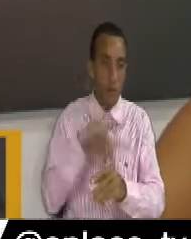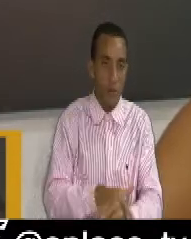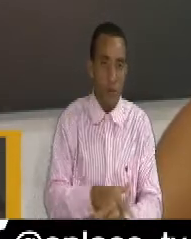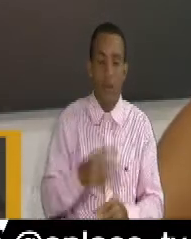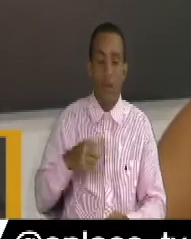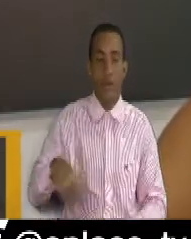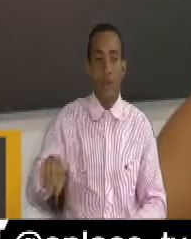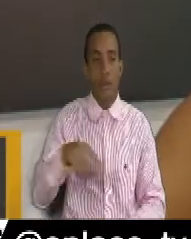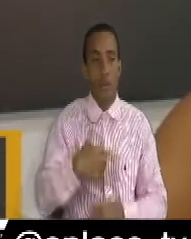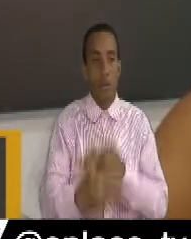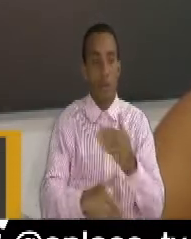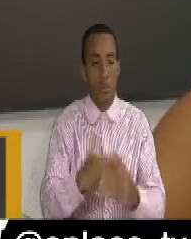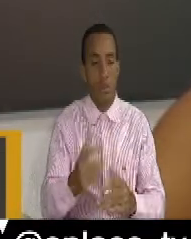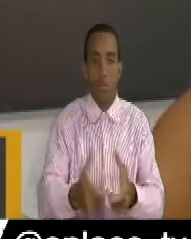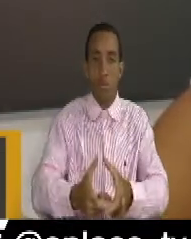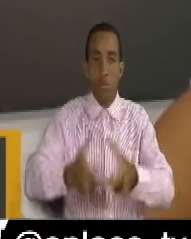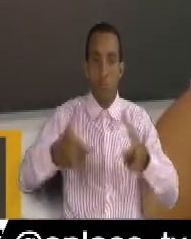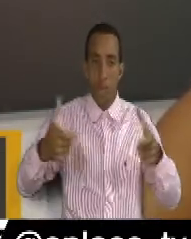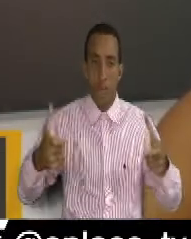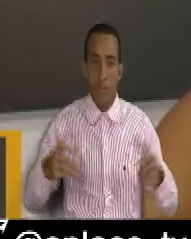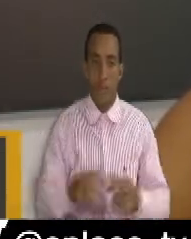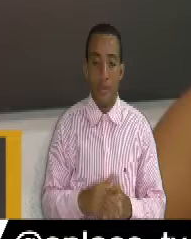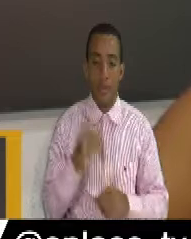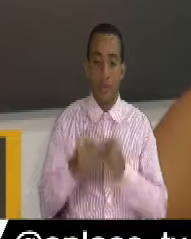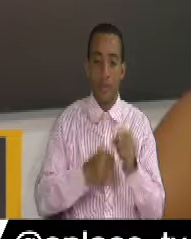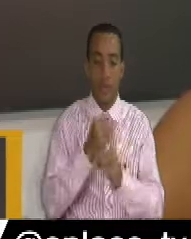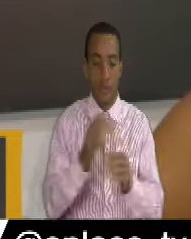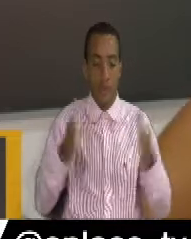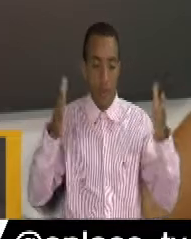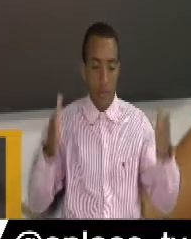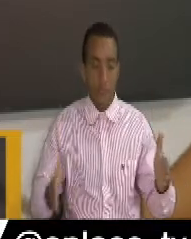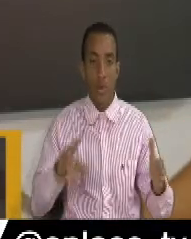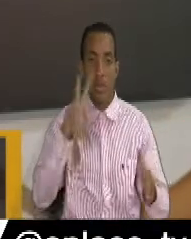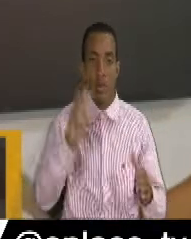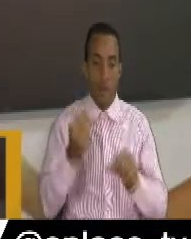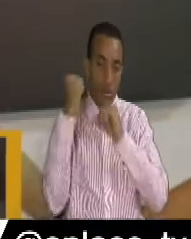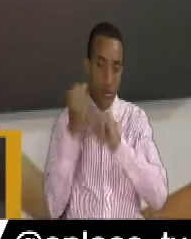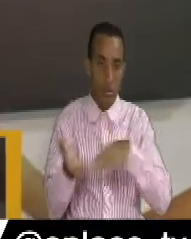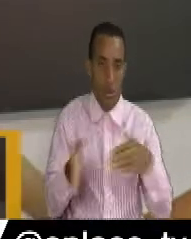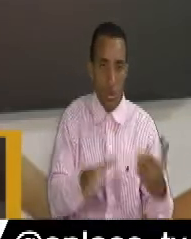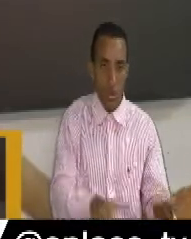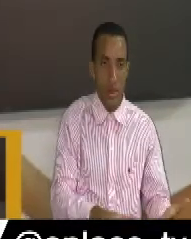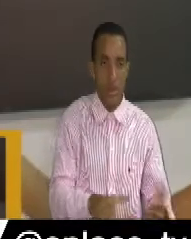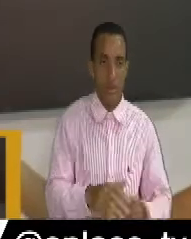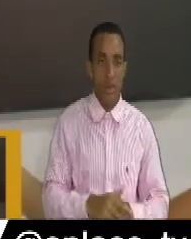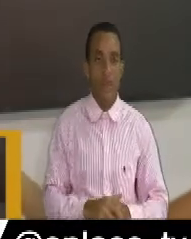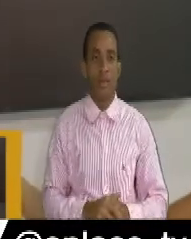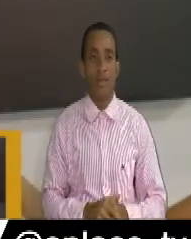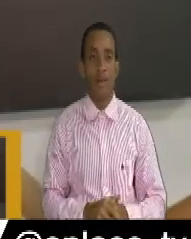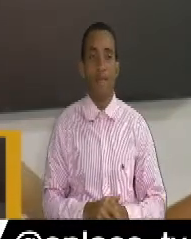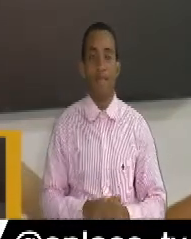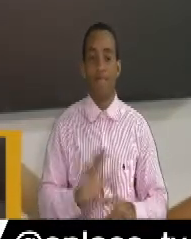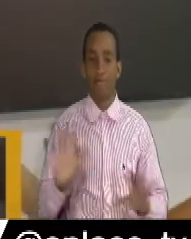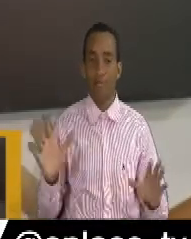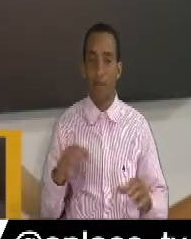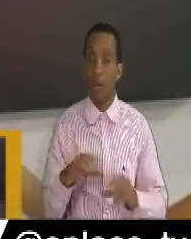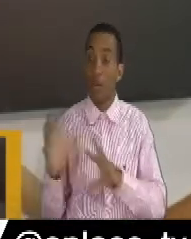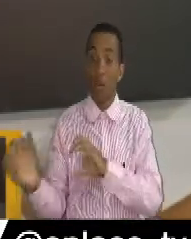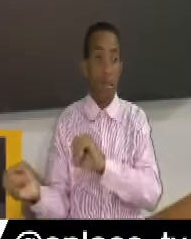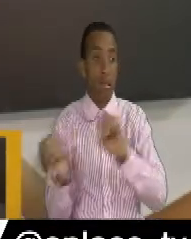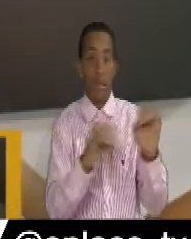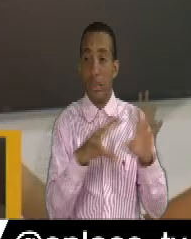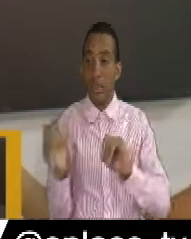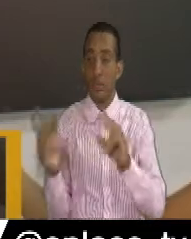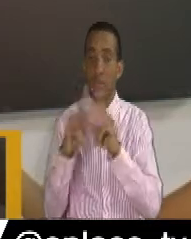han ido en aumento. En lo que ha ocurrido el año se han presentado 7 homicidios y pues se ha generado o se ha desatado una ola de desplazamientos forzados